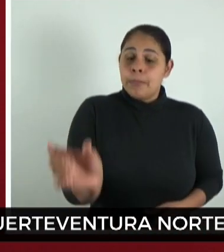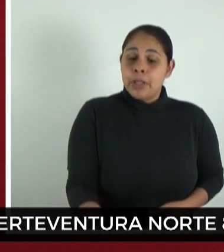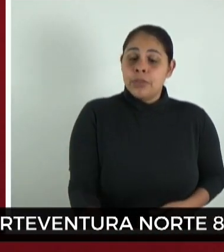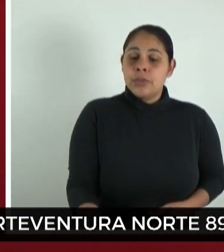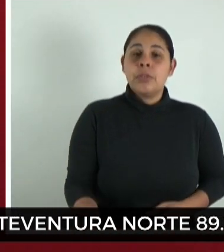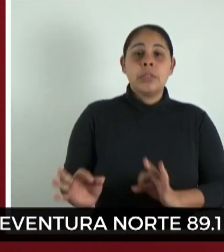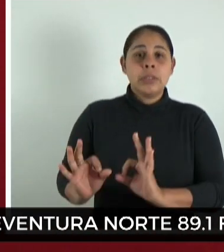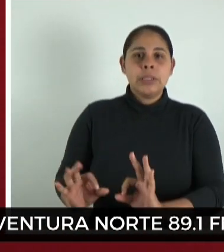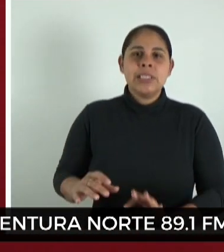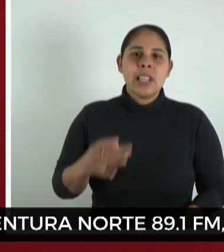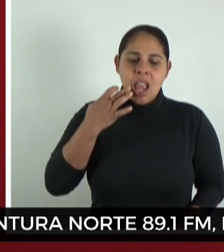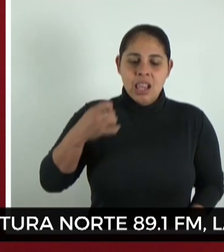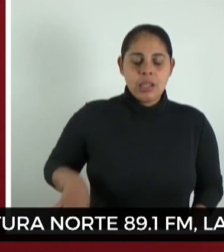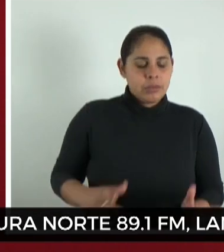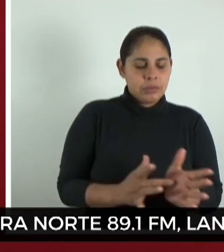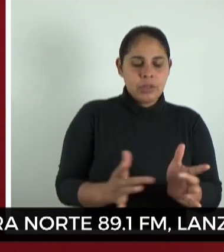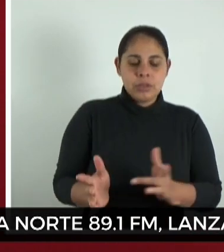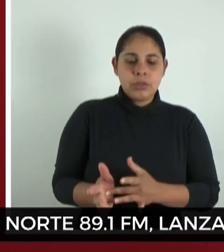Jesucristo de Nazaret.